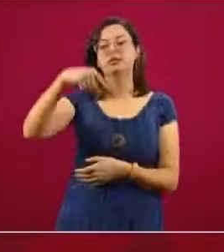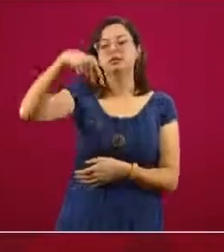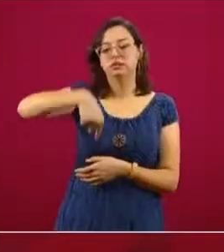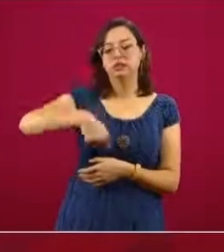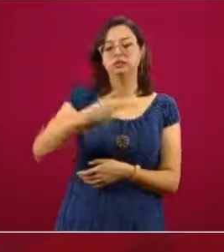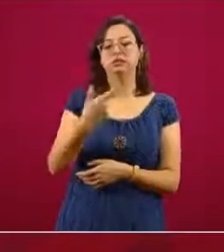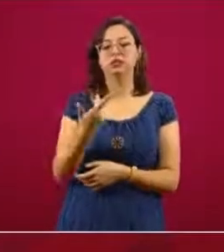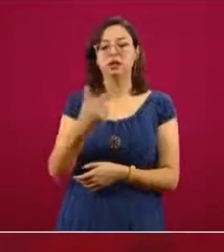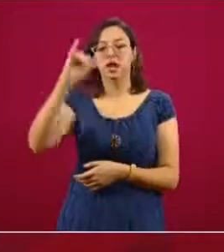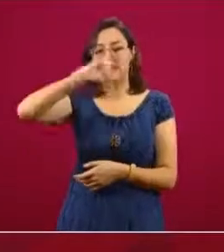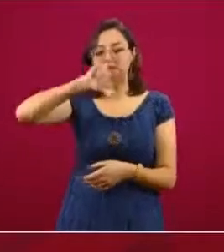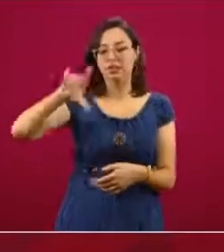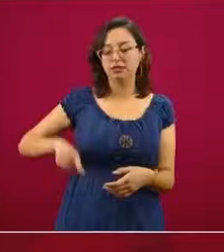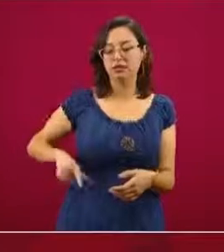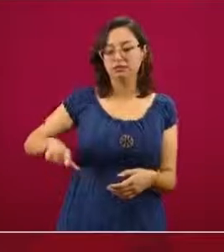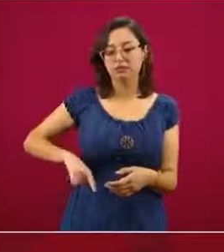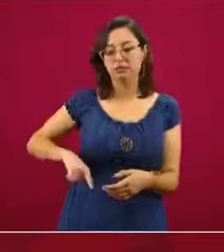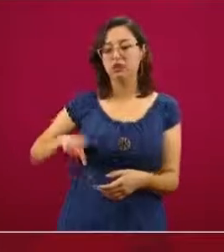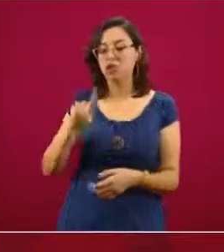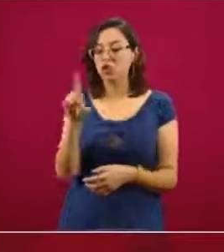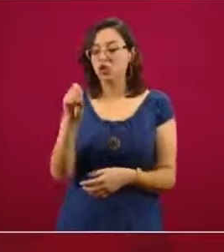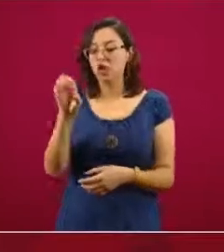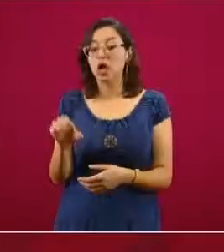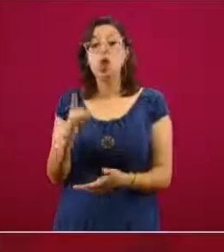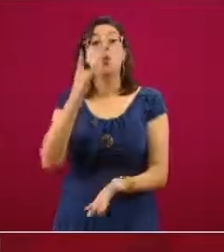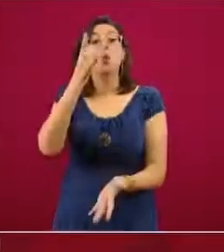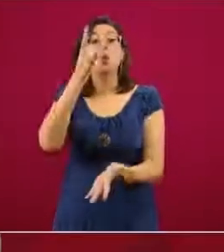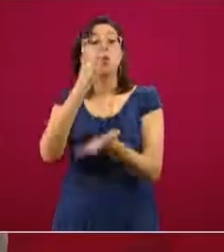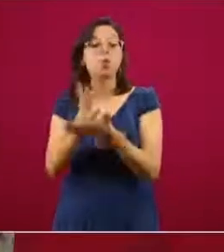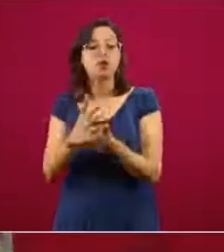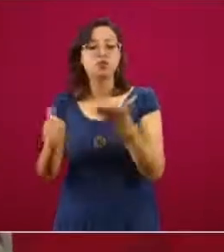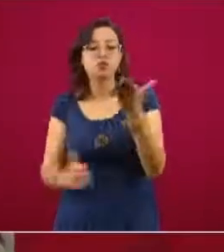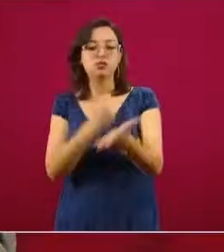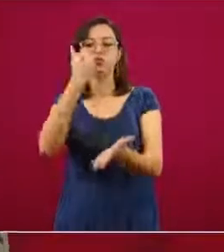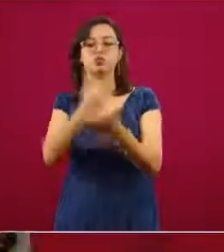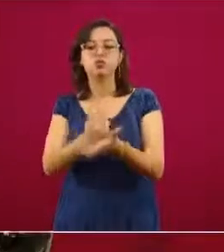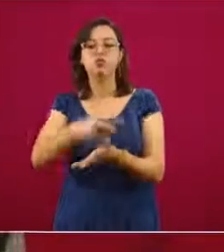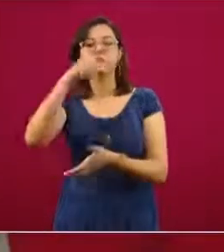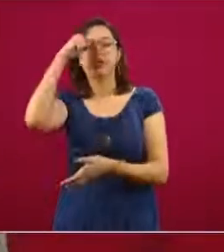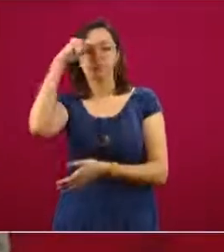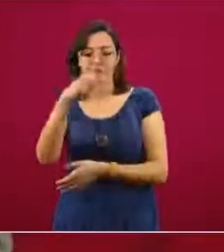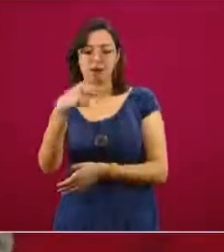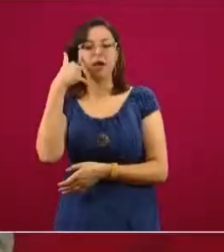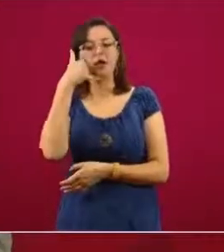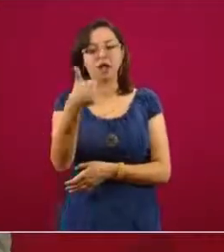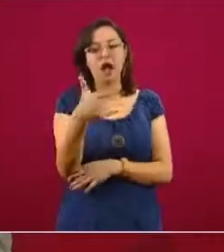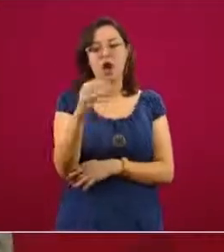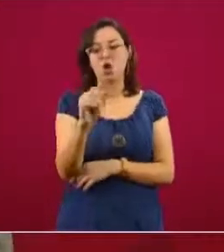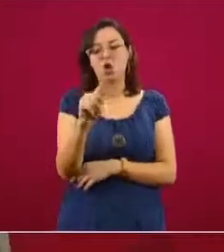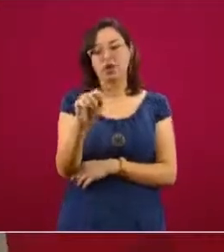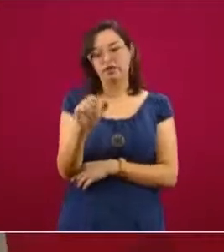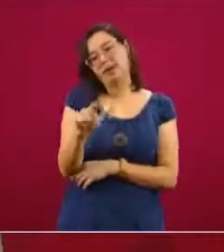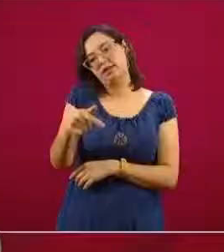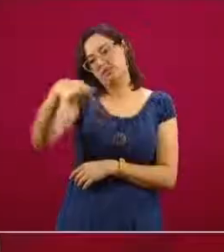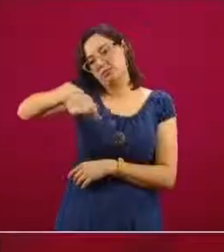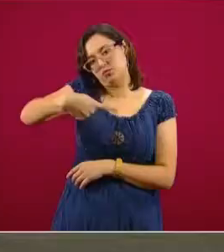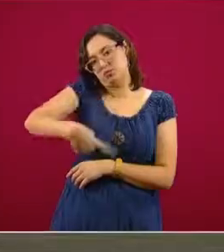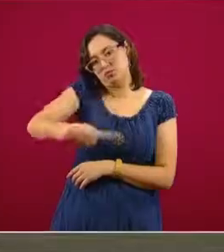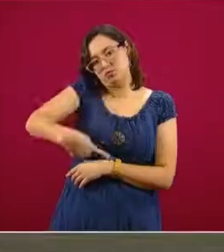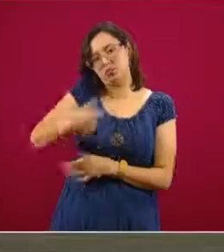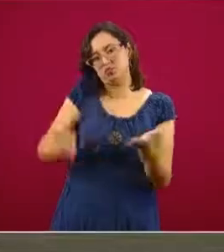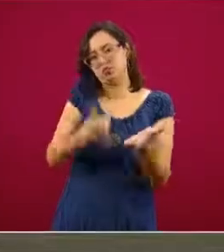de momento aplica a la Ciudad de México, ¿cierto? Incluido el llamado a Locatel, que obviamente es un servicio del gobierno de la Ciudad de